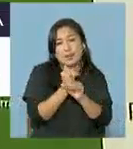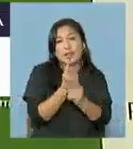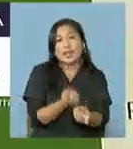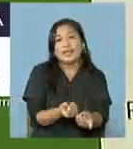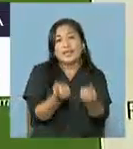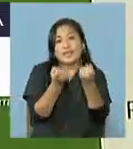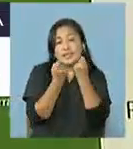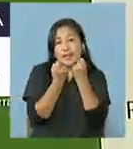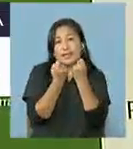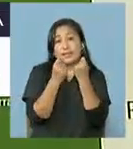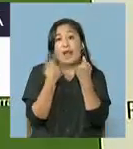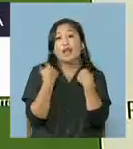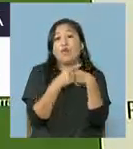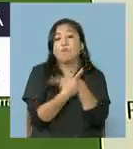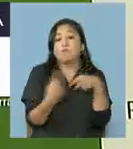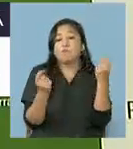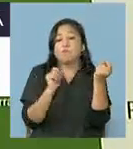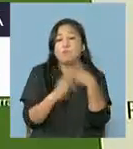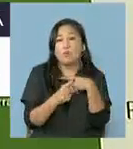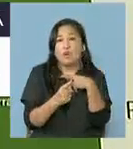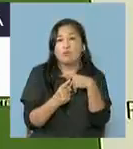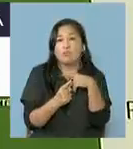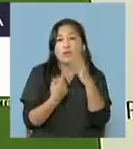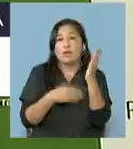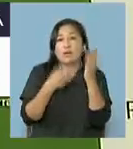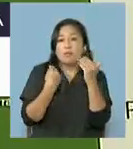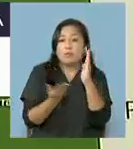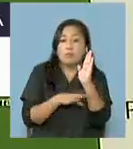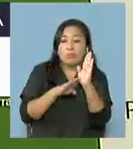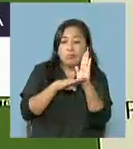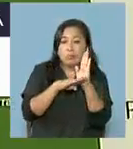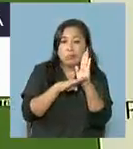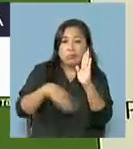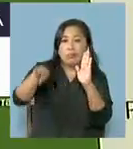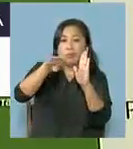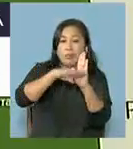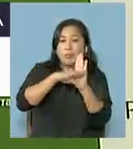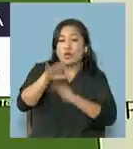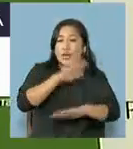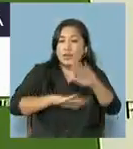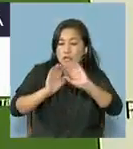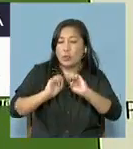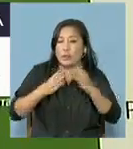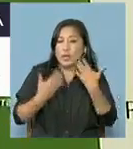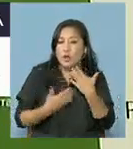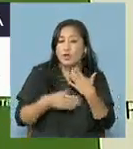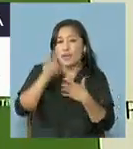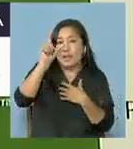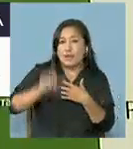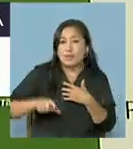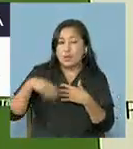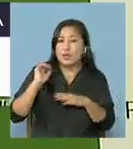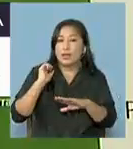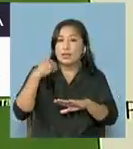requiere ya estas características, una jerarquía no solo desde el punto de vista de la estructura, sino también de la persona